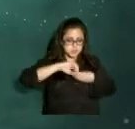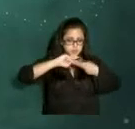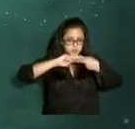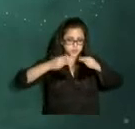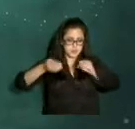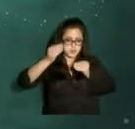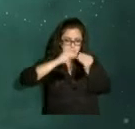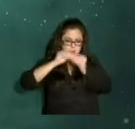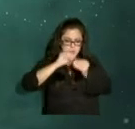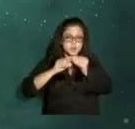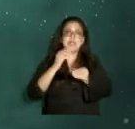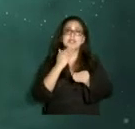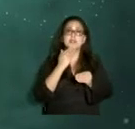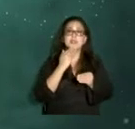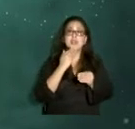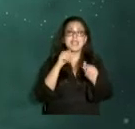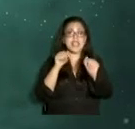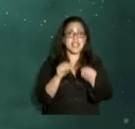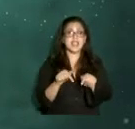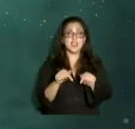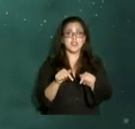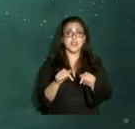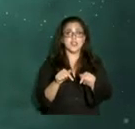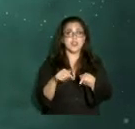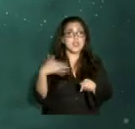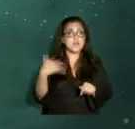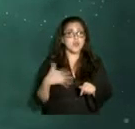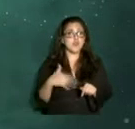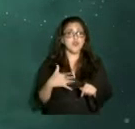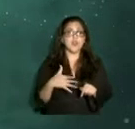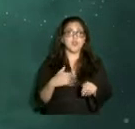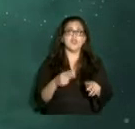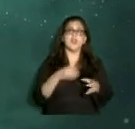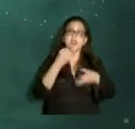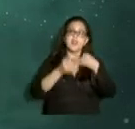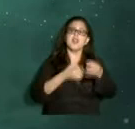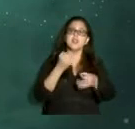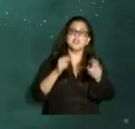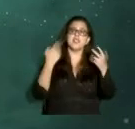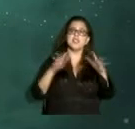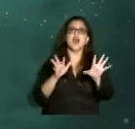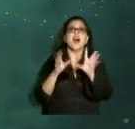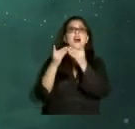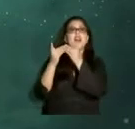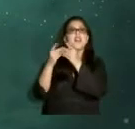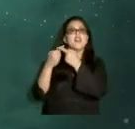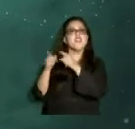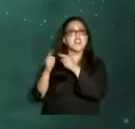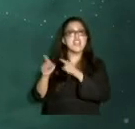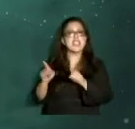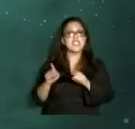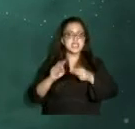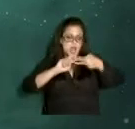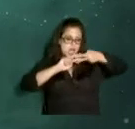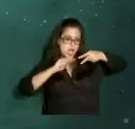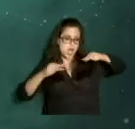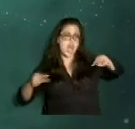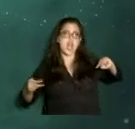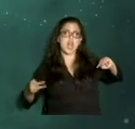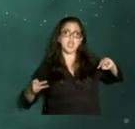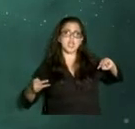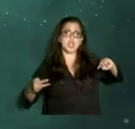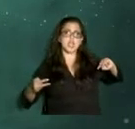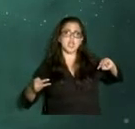Por último, aparte de esta utilidad, es importante resaltar que nuestra diversidad genética resume nuestra historia y conocer